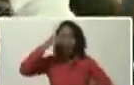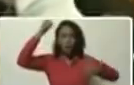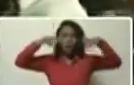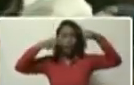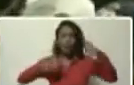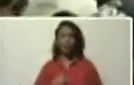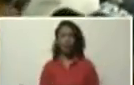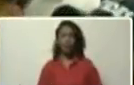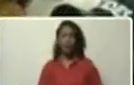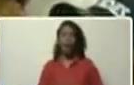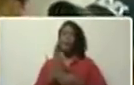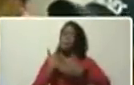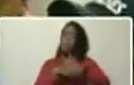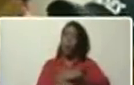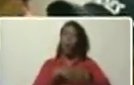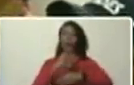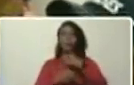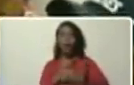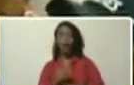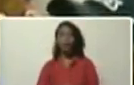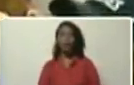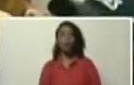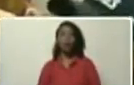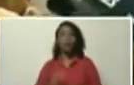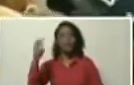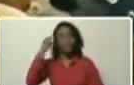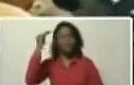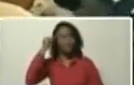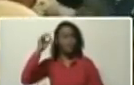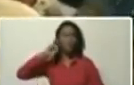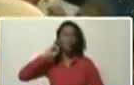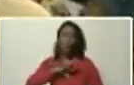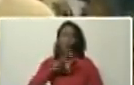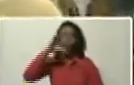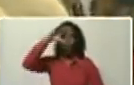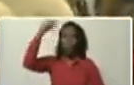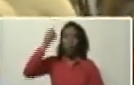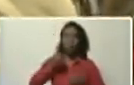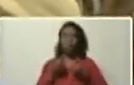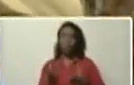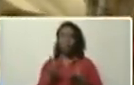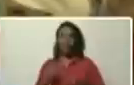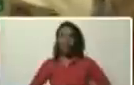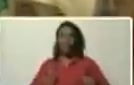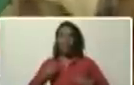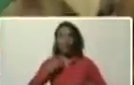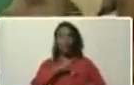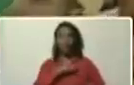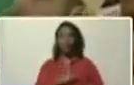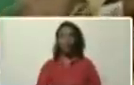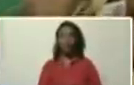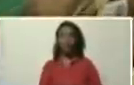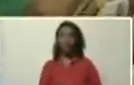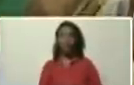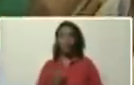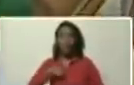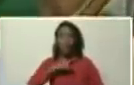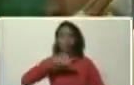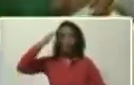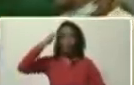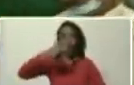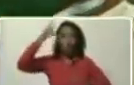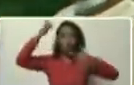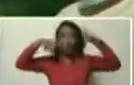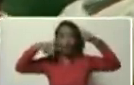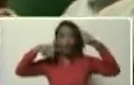Chávez. Vamos a hacerlo por la memoria histórica del que dio la vida por todos nosotros, de nuestro comandante